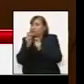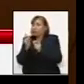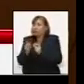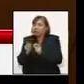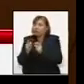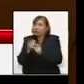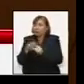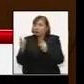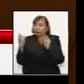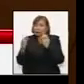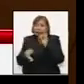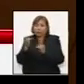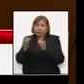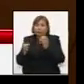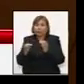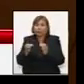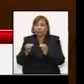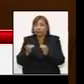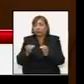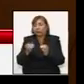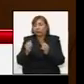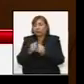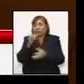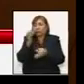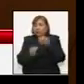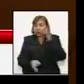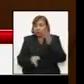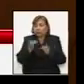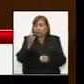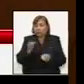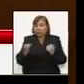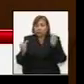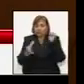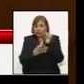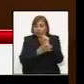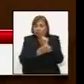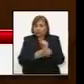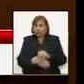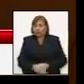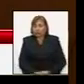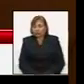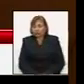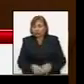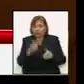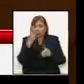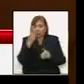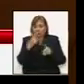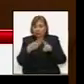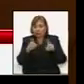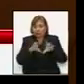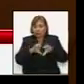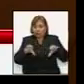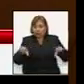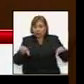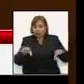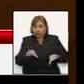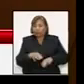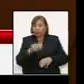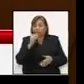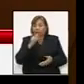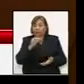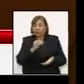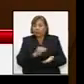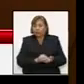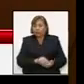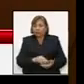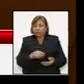con la diligencia fiscal de allanamiento con la judicial de ubicación y captura. Son 2 cosas distintas. Es más,